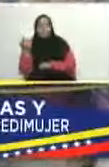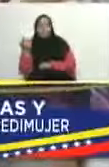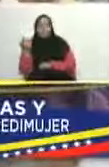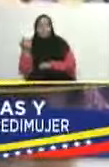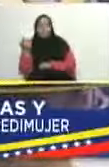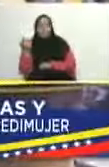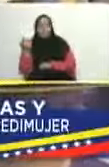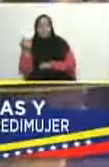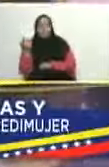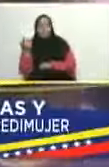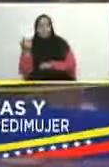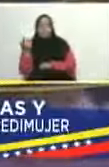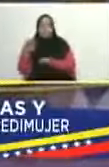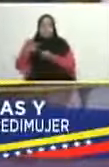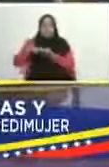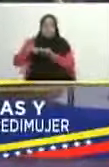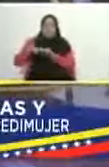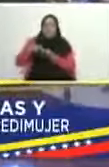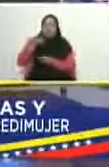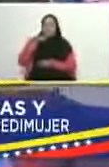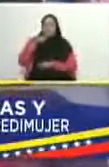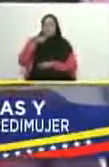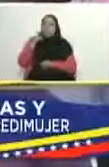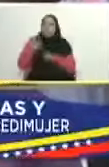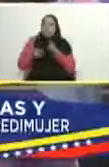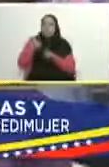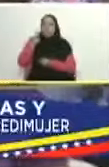Ese ya estaba listo, si este no lo agarra.